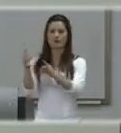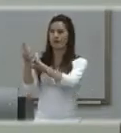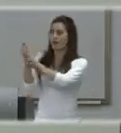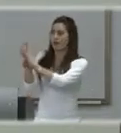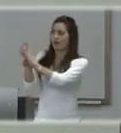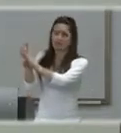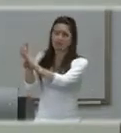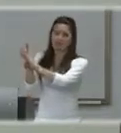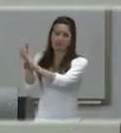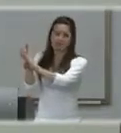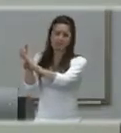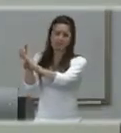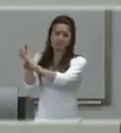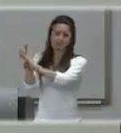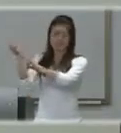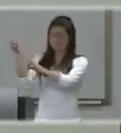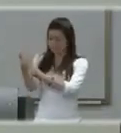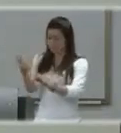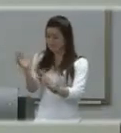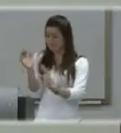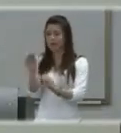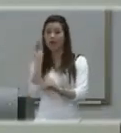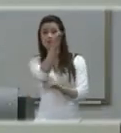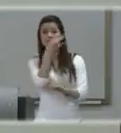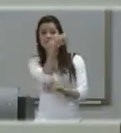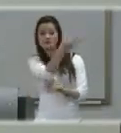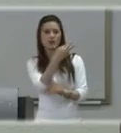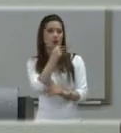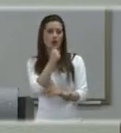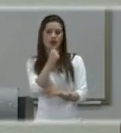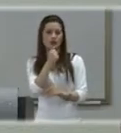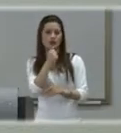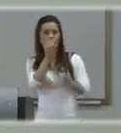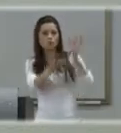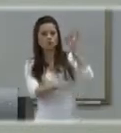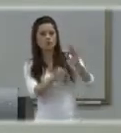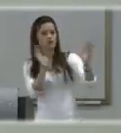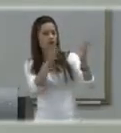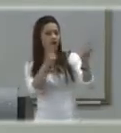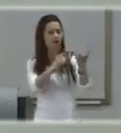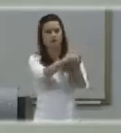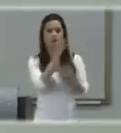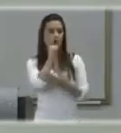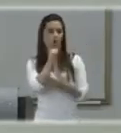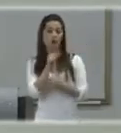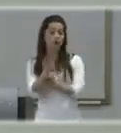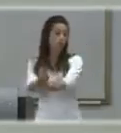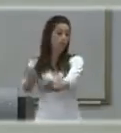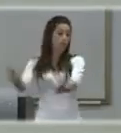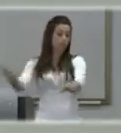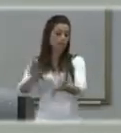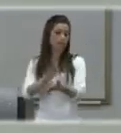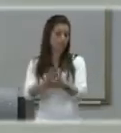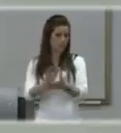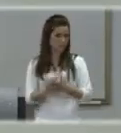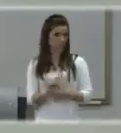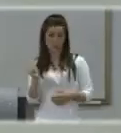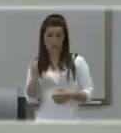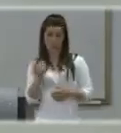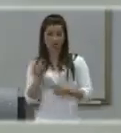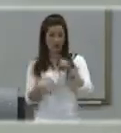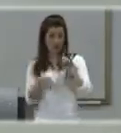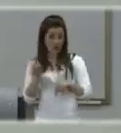nunca llegan a la justicia estos casos, ¿sí? Quedan completamente impunes, y en el caso de personas que han sido esterilizadas, como no